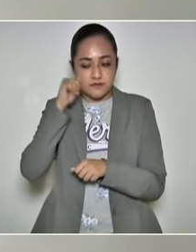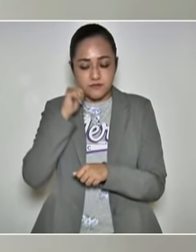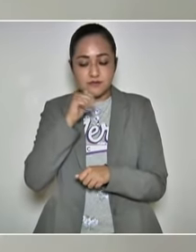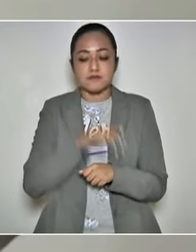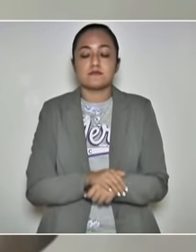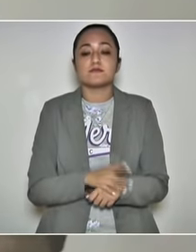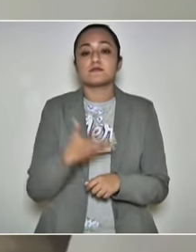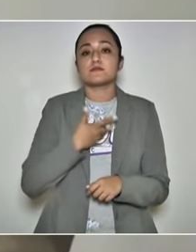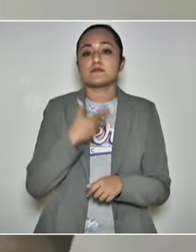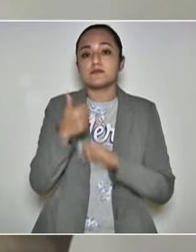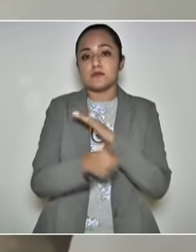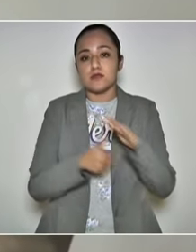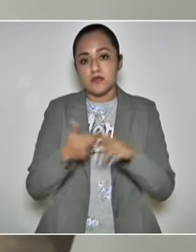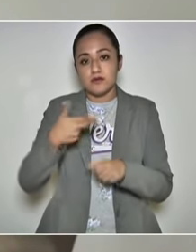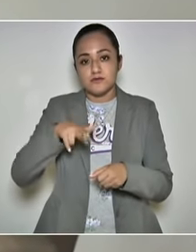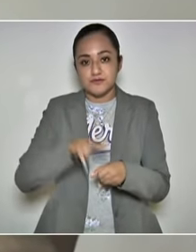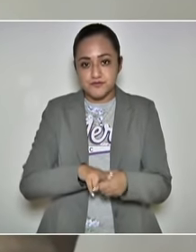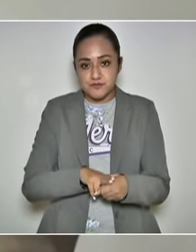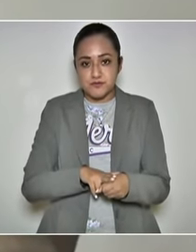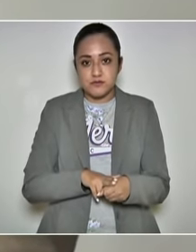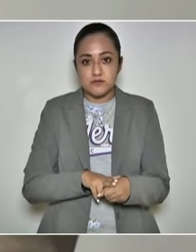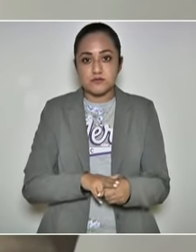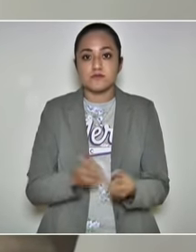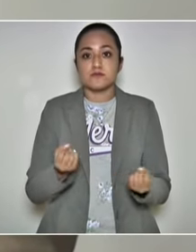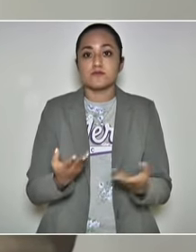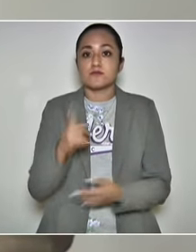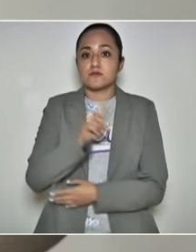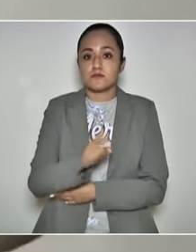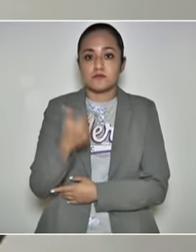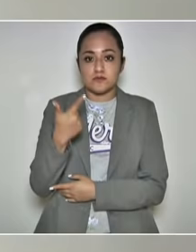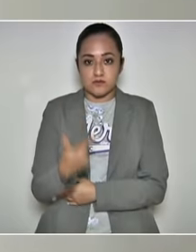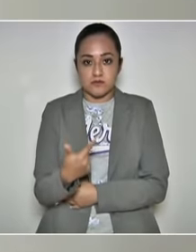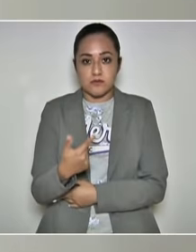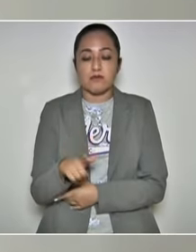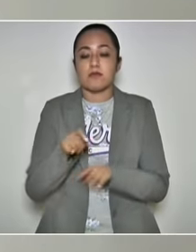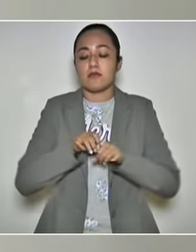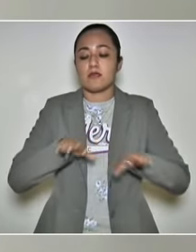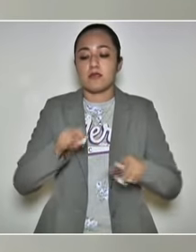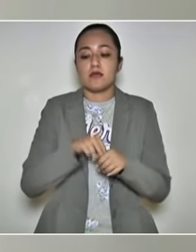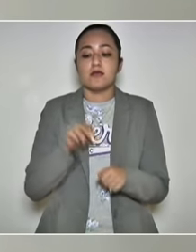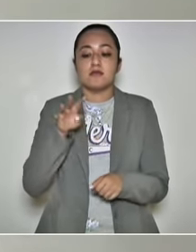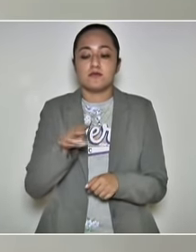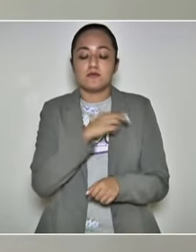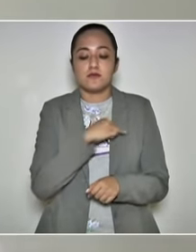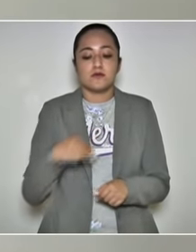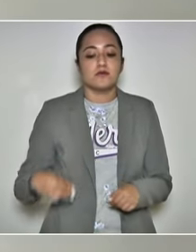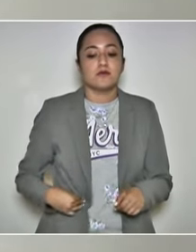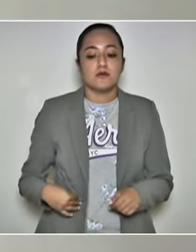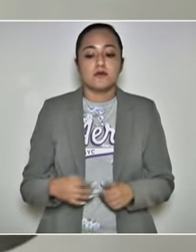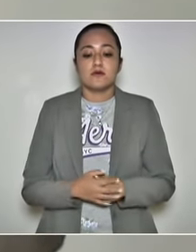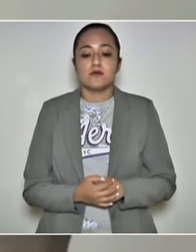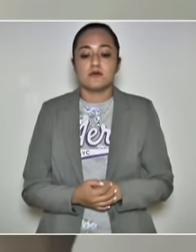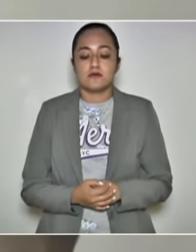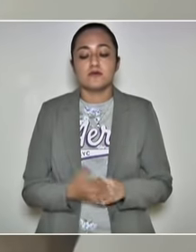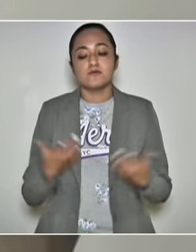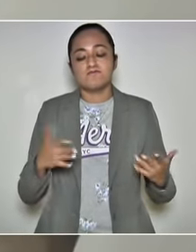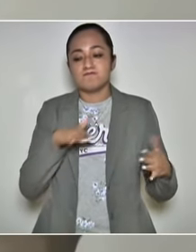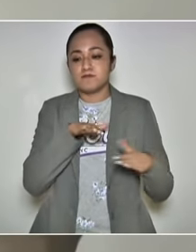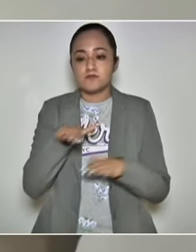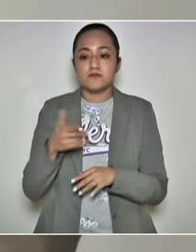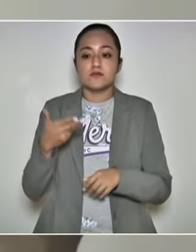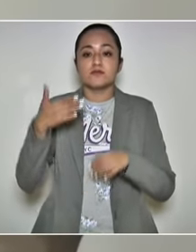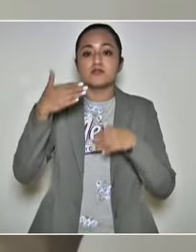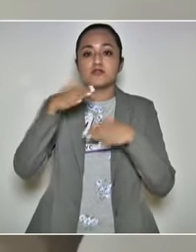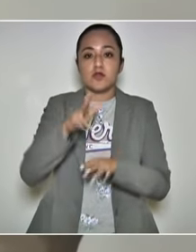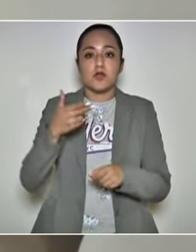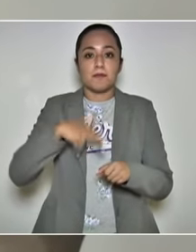Tenemos casos activos, ambulatorios y hospitalizados, 107, distribuidos en 19 municipios. En lo que respecta a